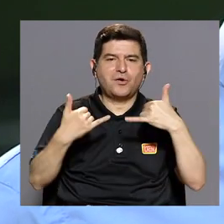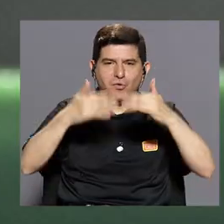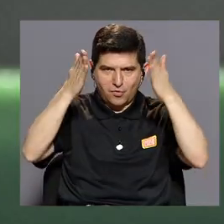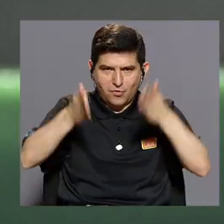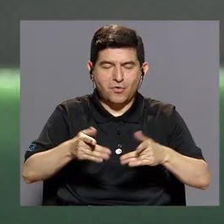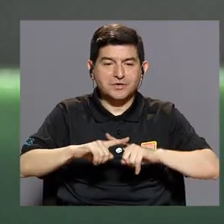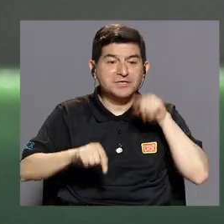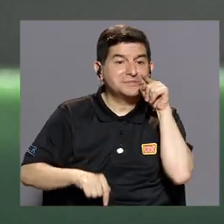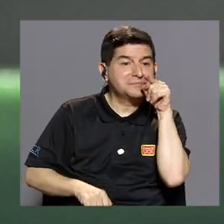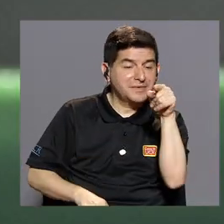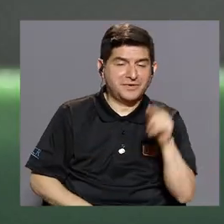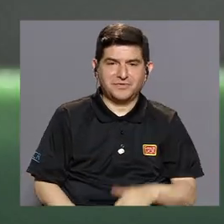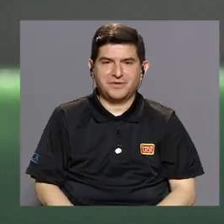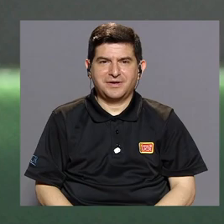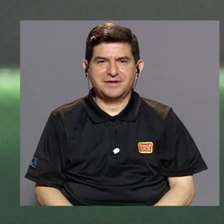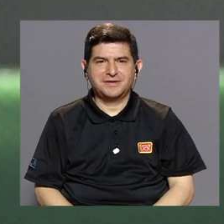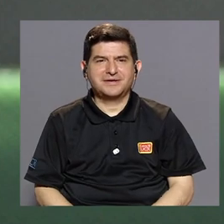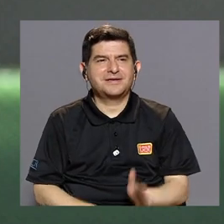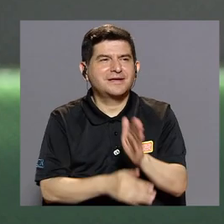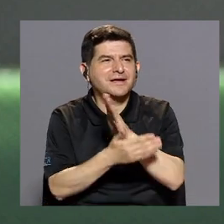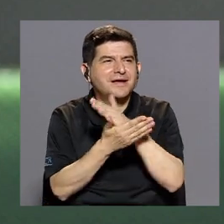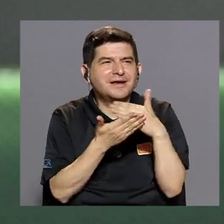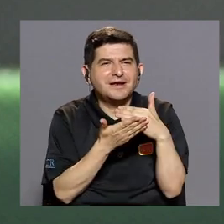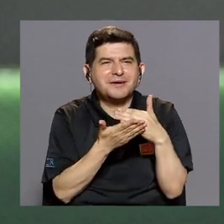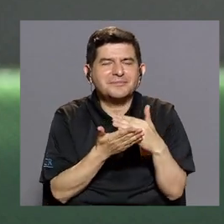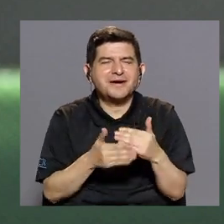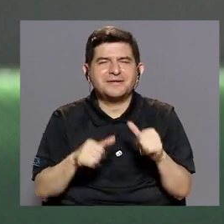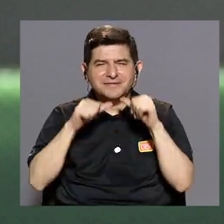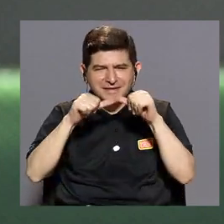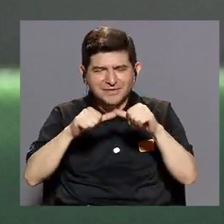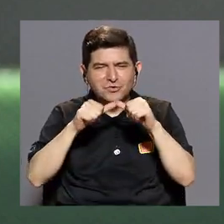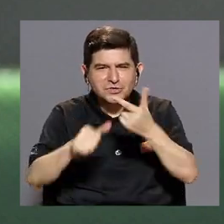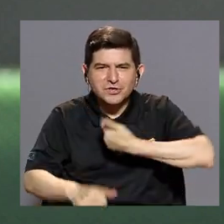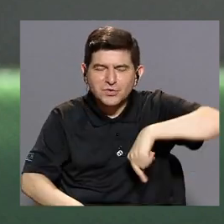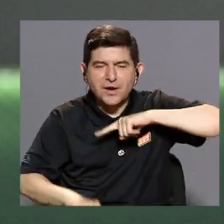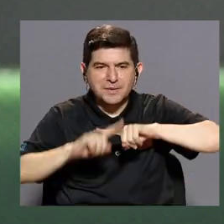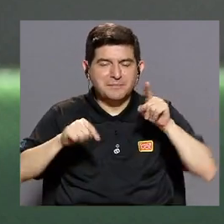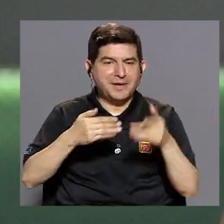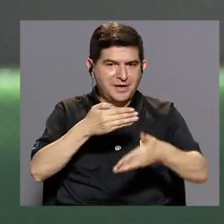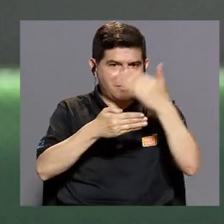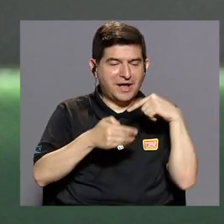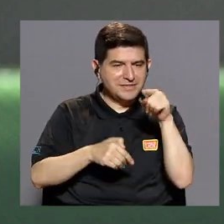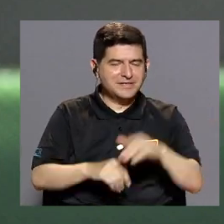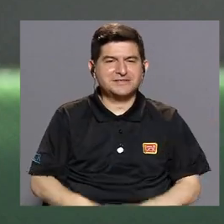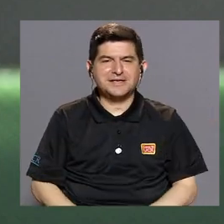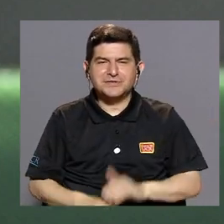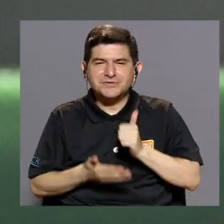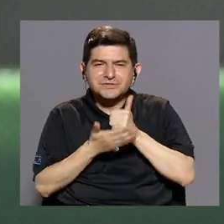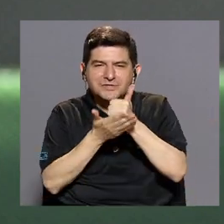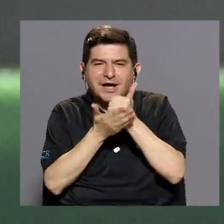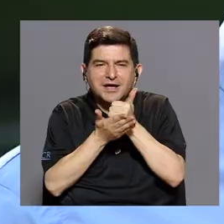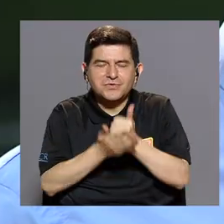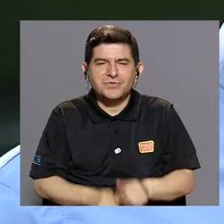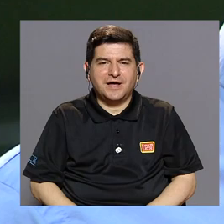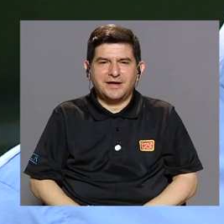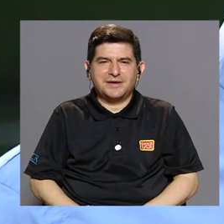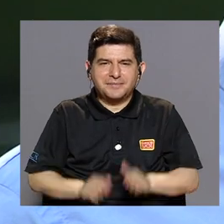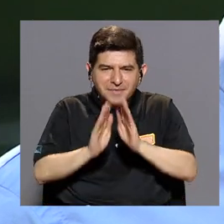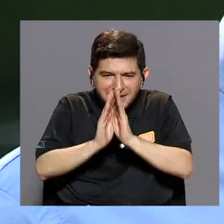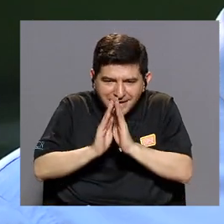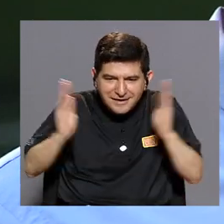ella le tocó quizás esa parte. Ahora nosotros seguimos abriendo camino, pero ellos nos lo allanaron, ¿verdad? Uh-huh. Nos lo allanaron y